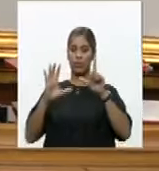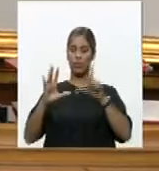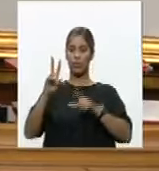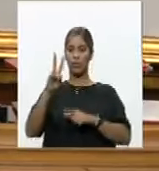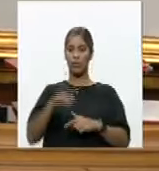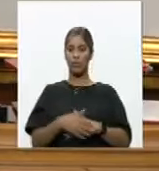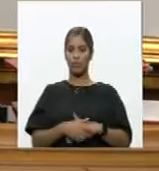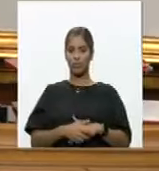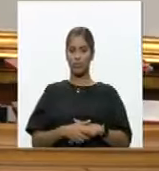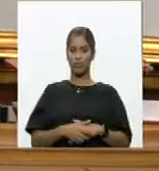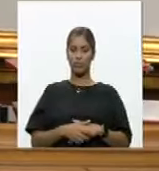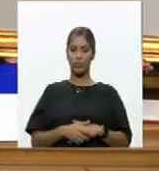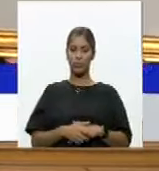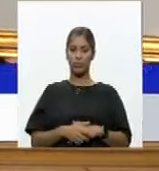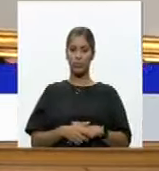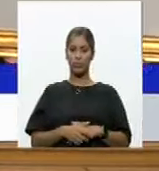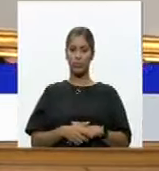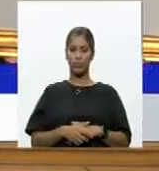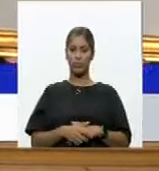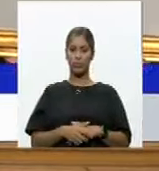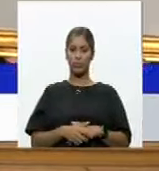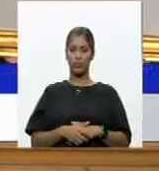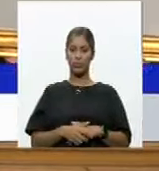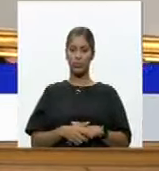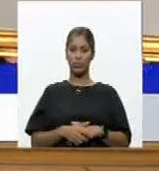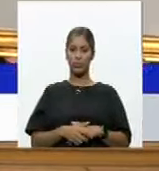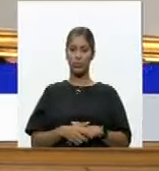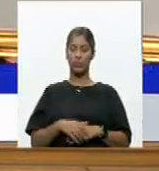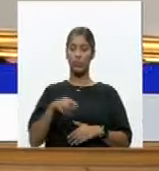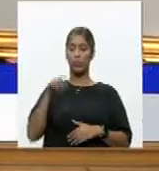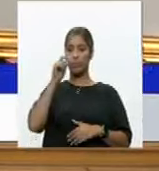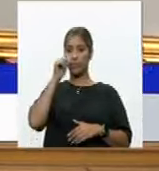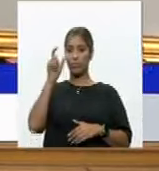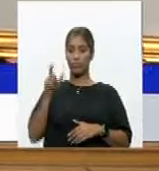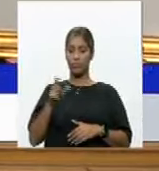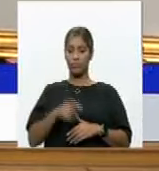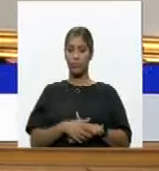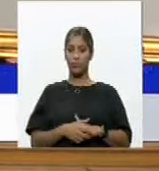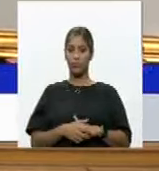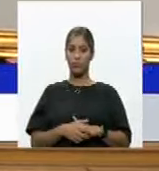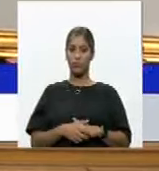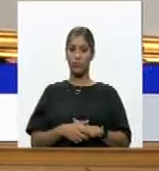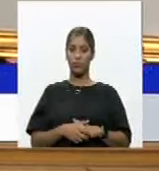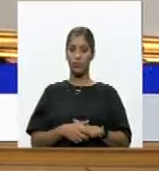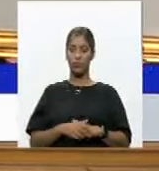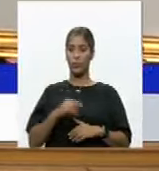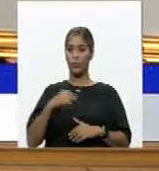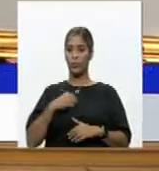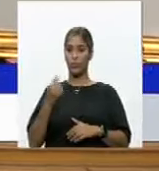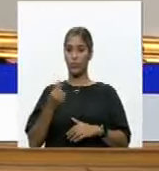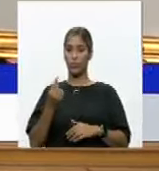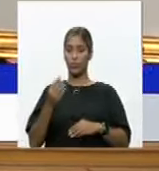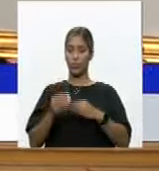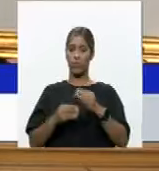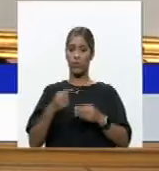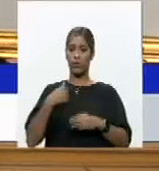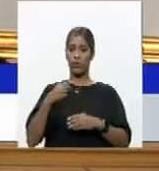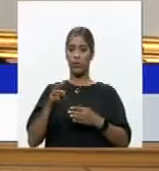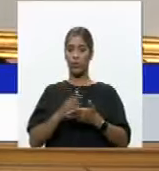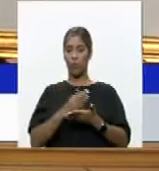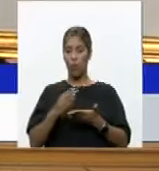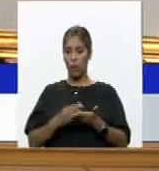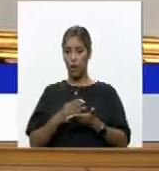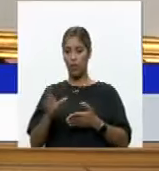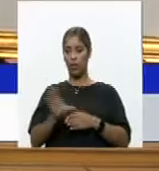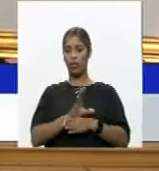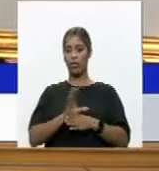1972, y Ali Primera que no solamente era un poeta, un